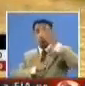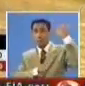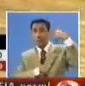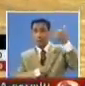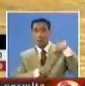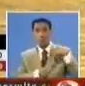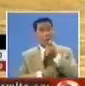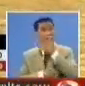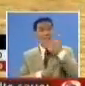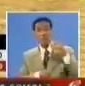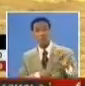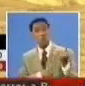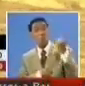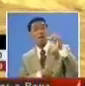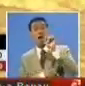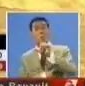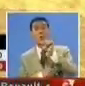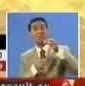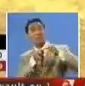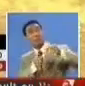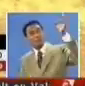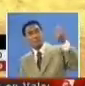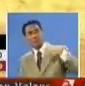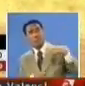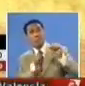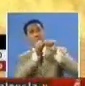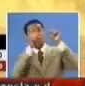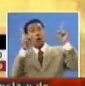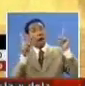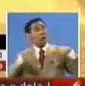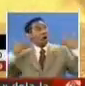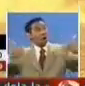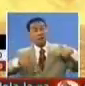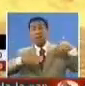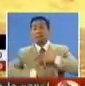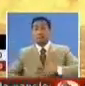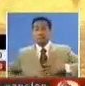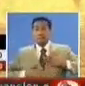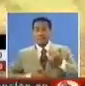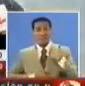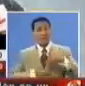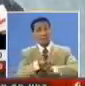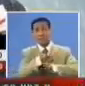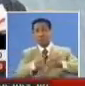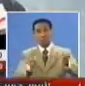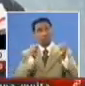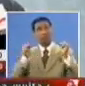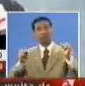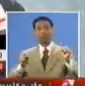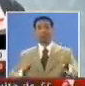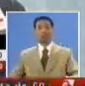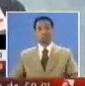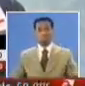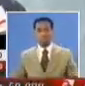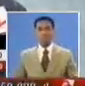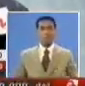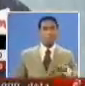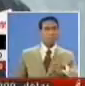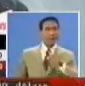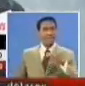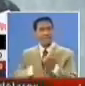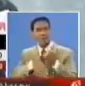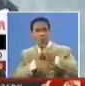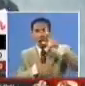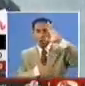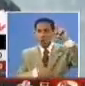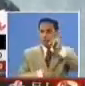ola, correr una ola de 11 metros. Para mí fue una satisfacción increíble, fue una adrenalina, o sea, fue, parecía un sueño,